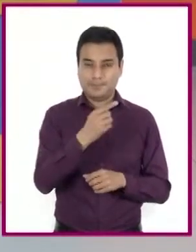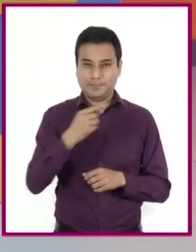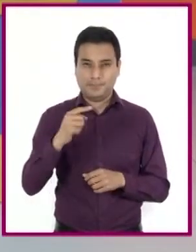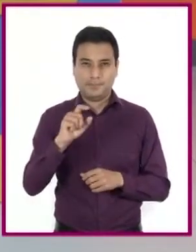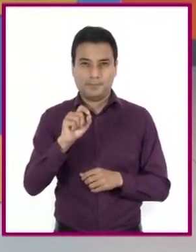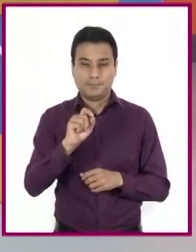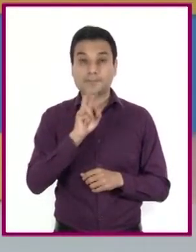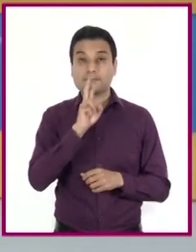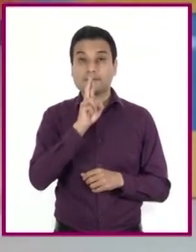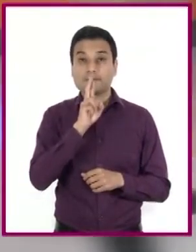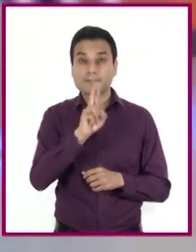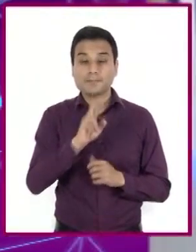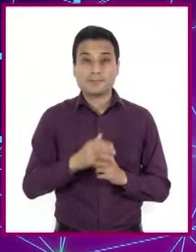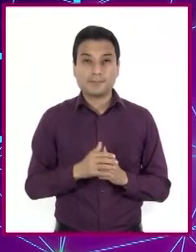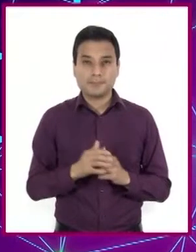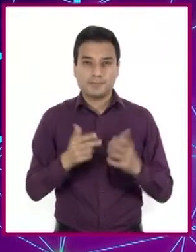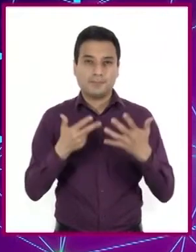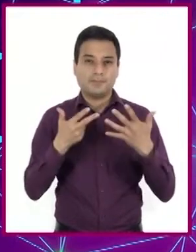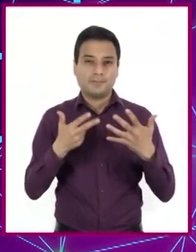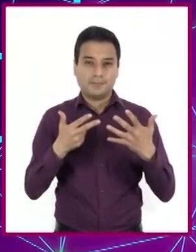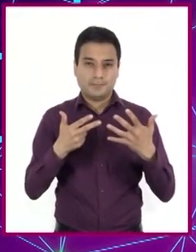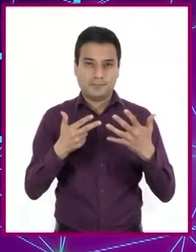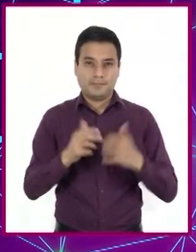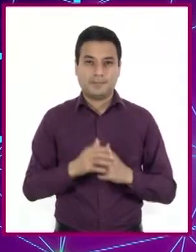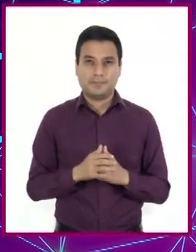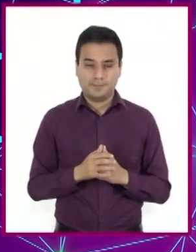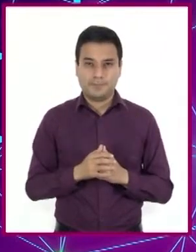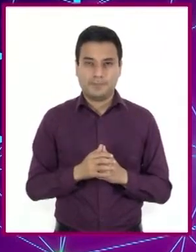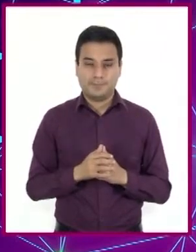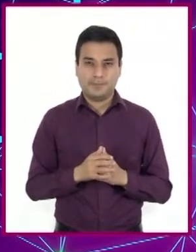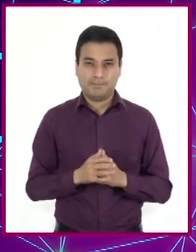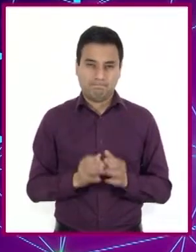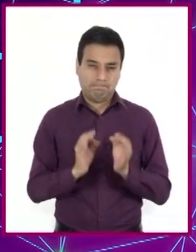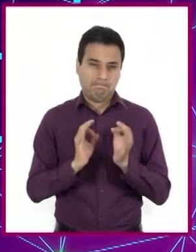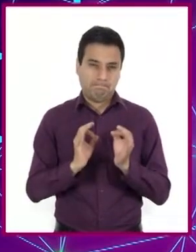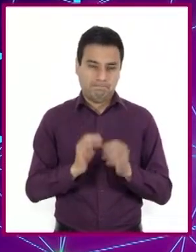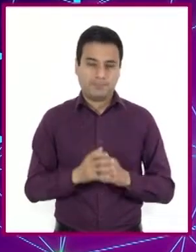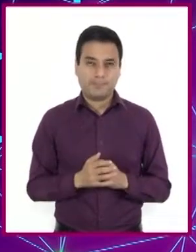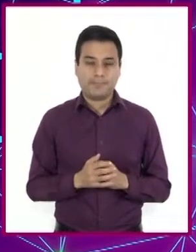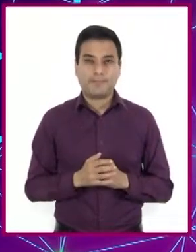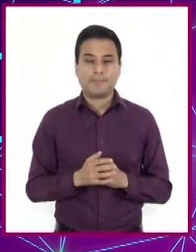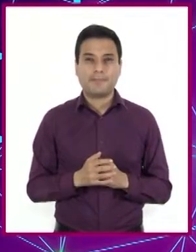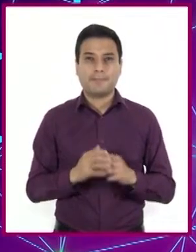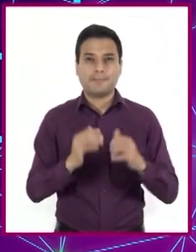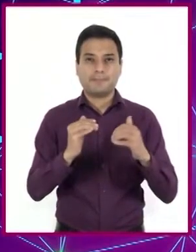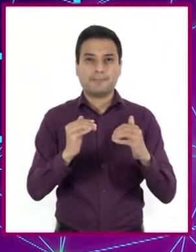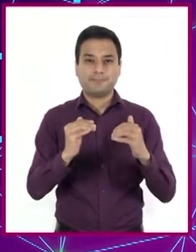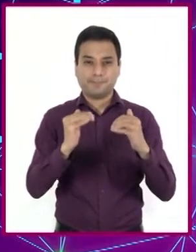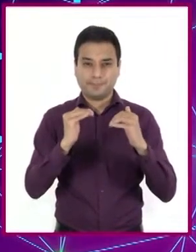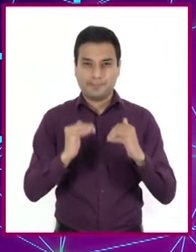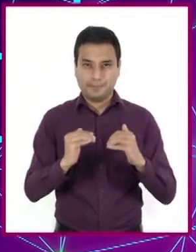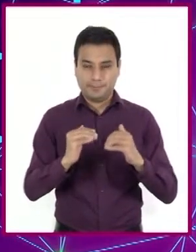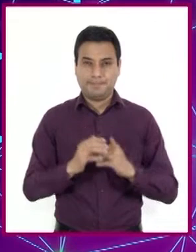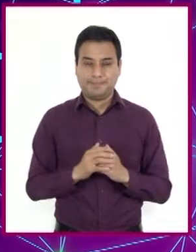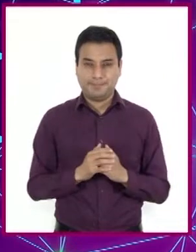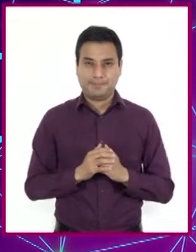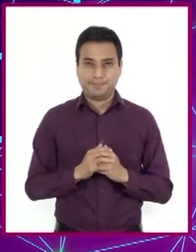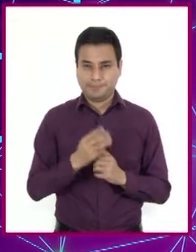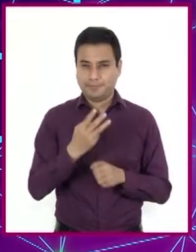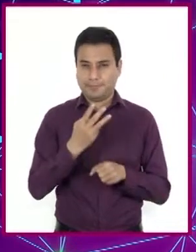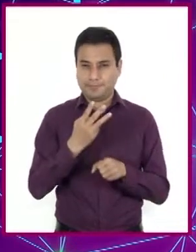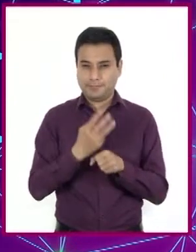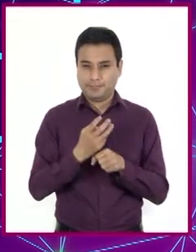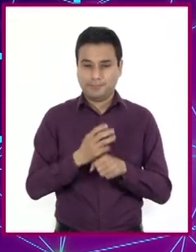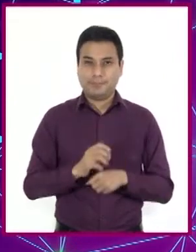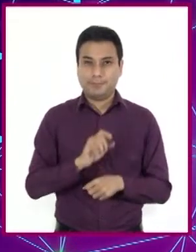El resultado de la resta es 8 negativo y su valor absoluto es 8. En el tercer valor, la distancia es